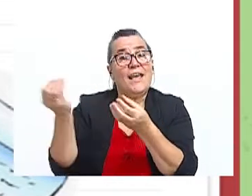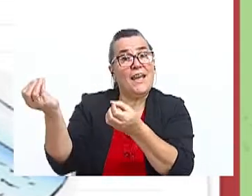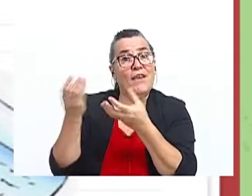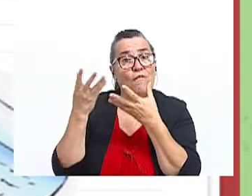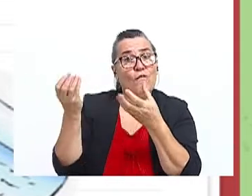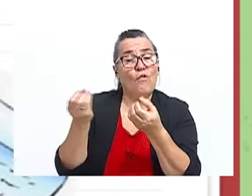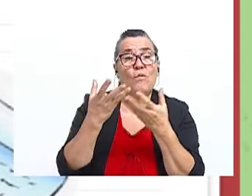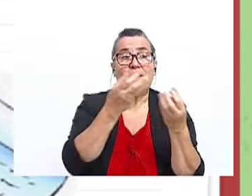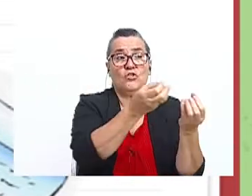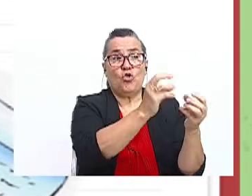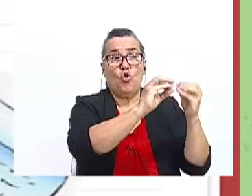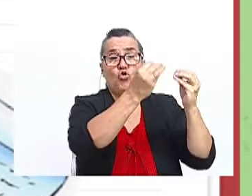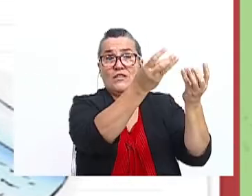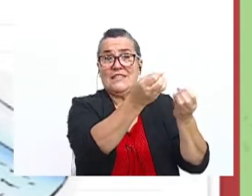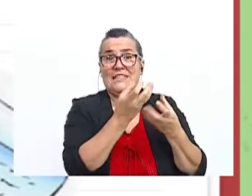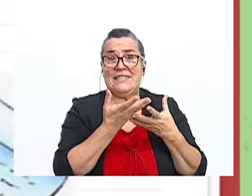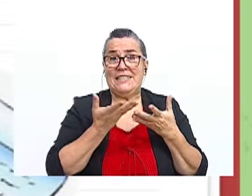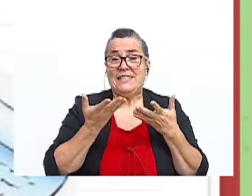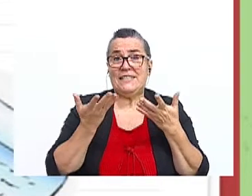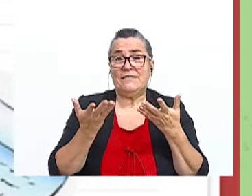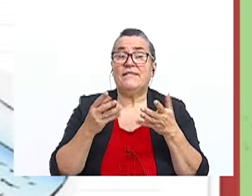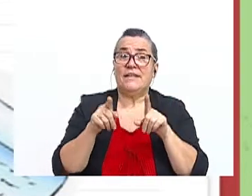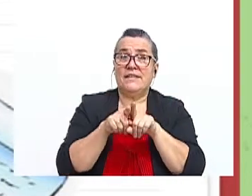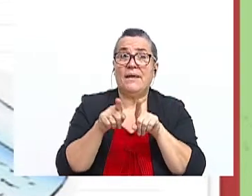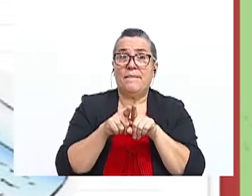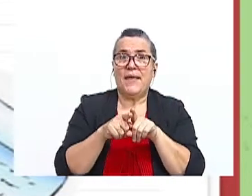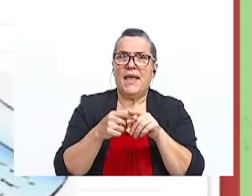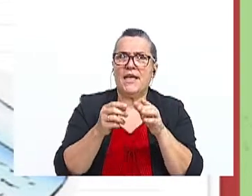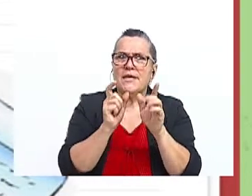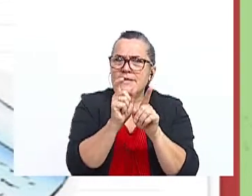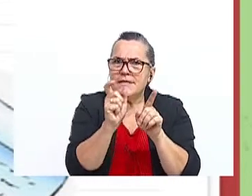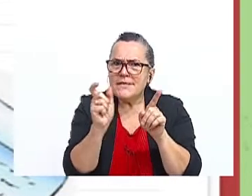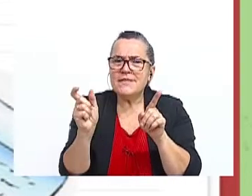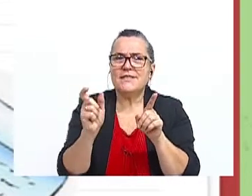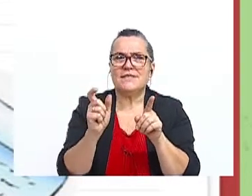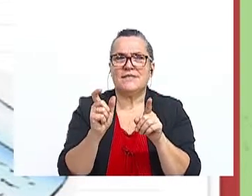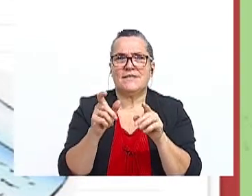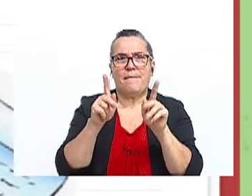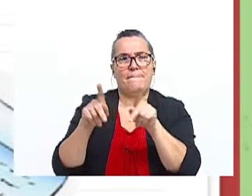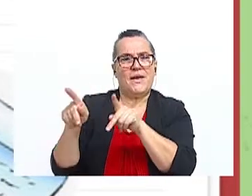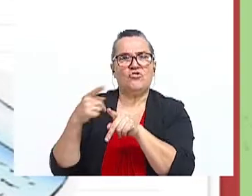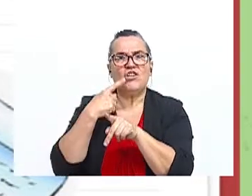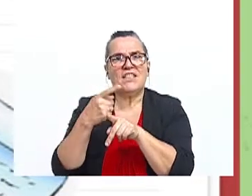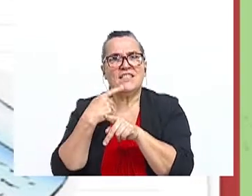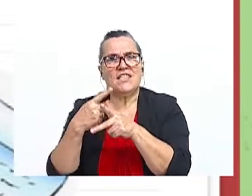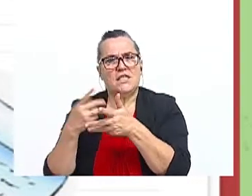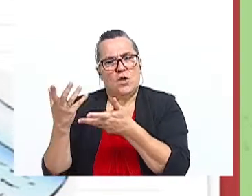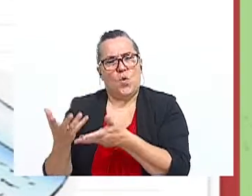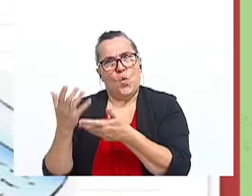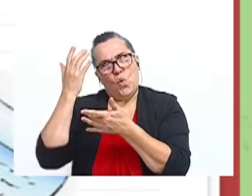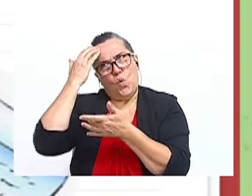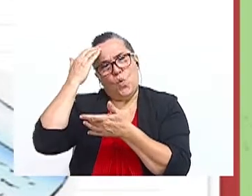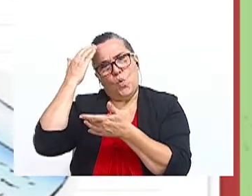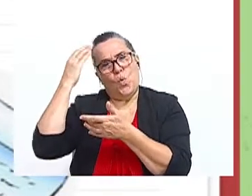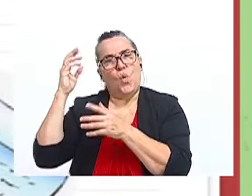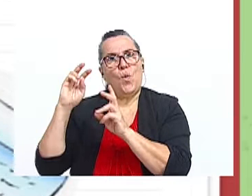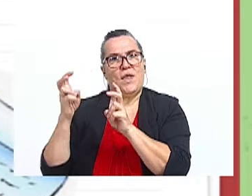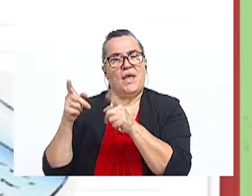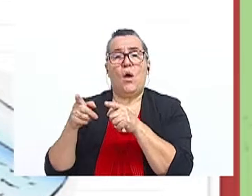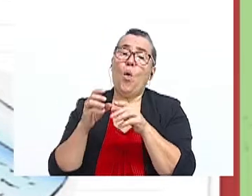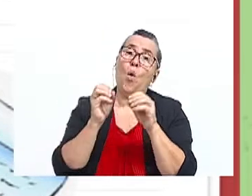o cifras e incluso citas de personas de peso en la materia o